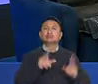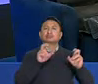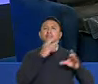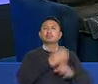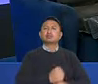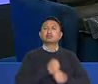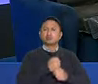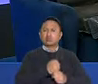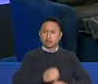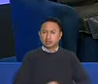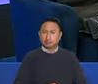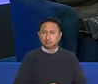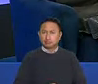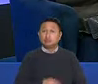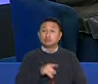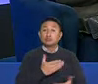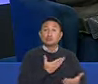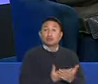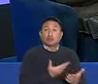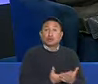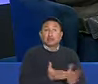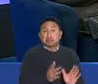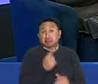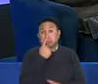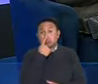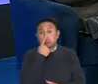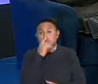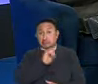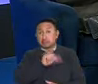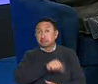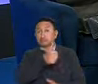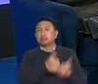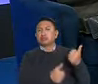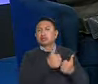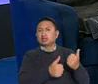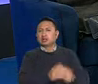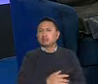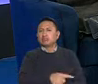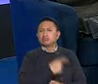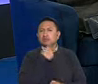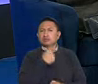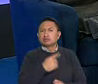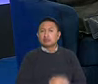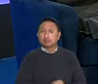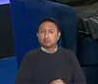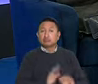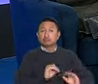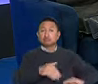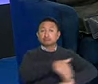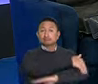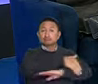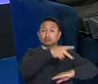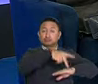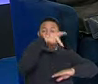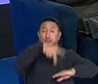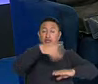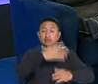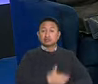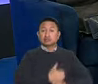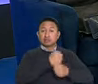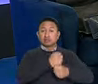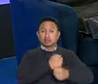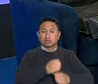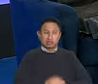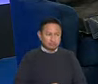seguridad. Había un planteamiento que me pareció interesante de otro candidato que hablaba de poner en las vías de Pichincha seguridad en las